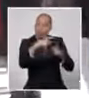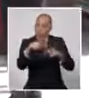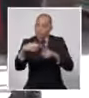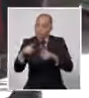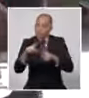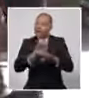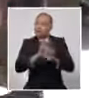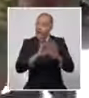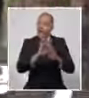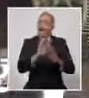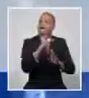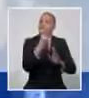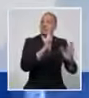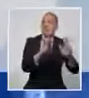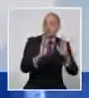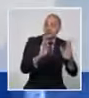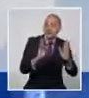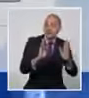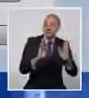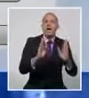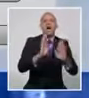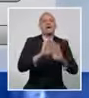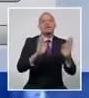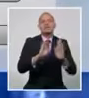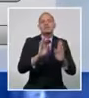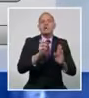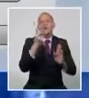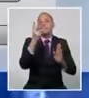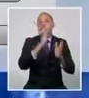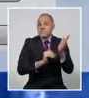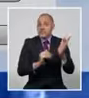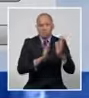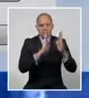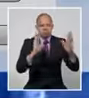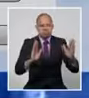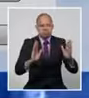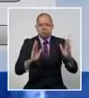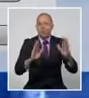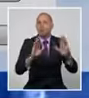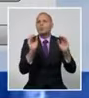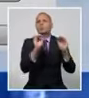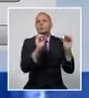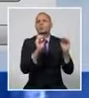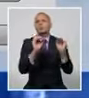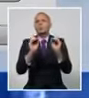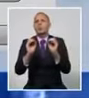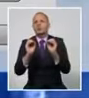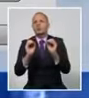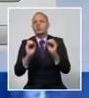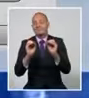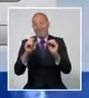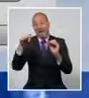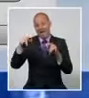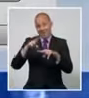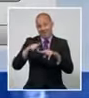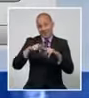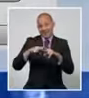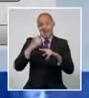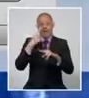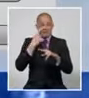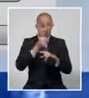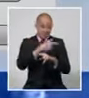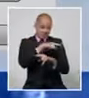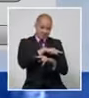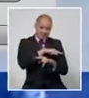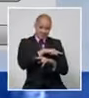reportan nuevos casos desde hace más de dos meses. Sin embargo, los últimos días demuestran que basta un acto irresponsable para cambiar la curva y